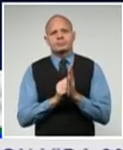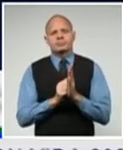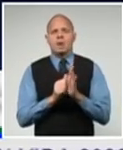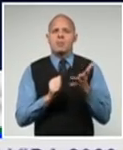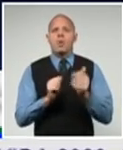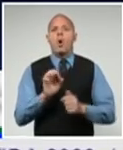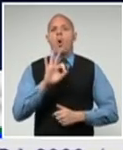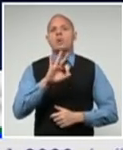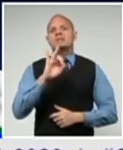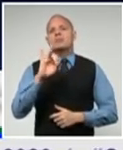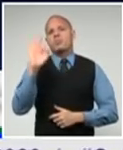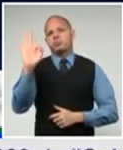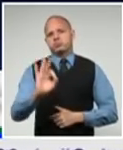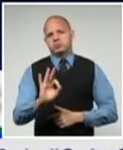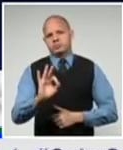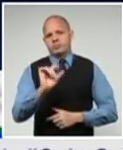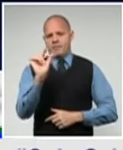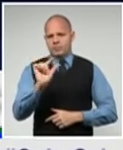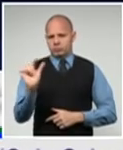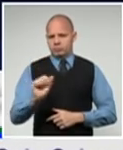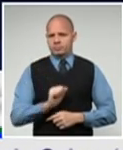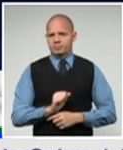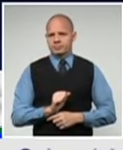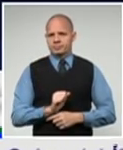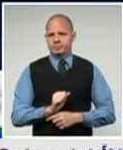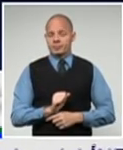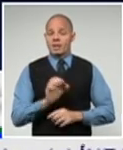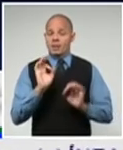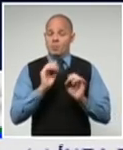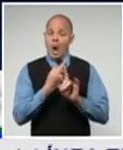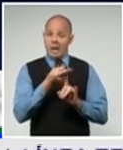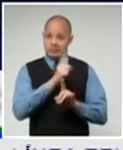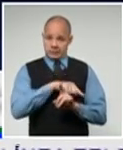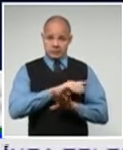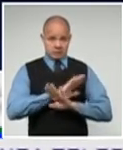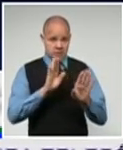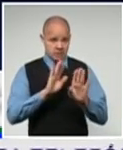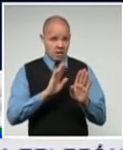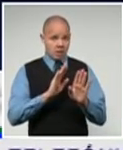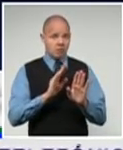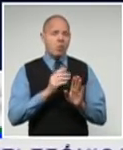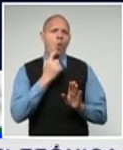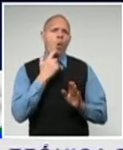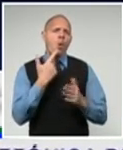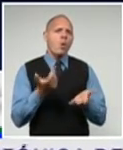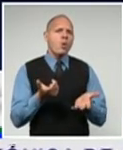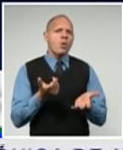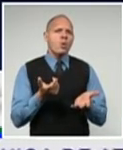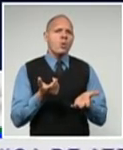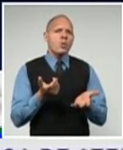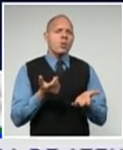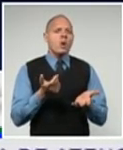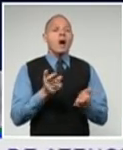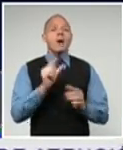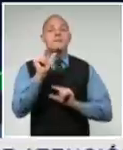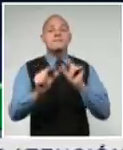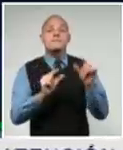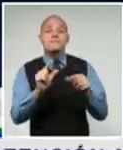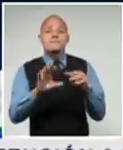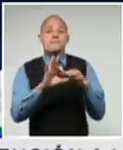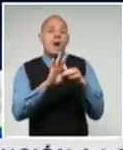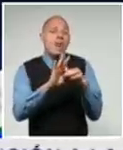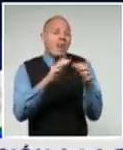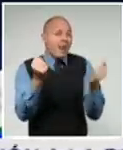diagnosticados. Y hasta la noche de ayer y hoy en la mañana, pues mantenemos dos pacientes en estado